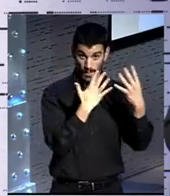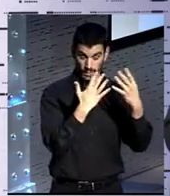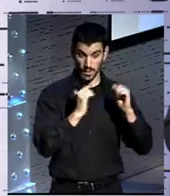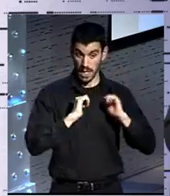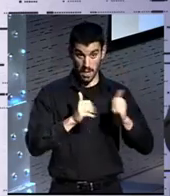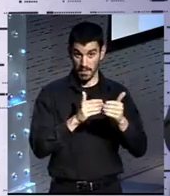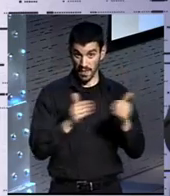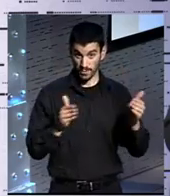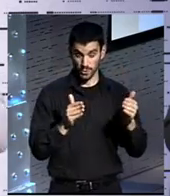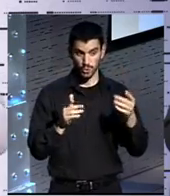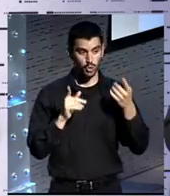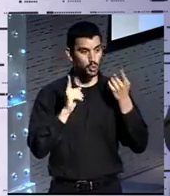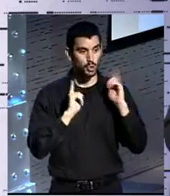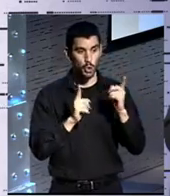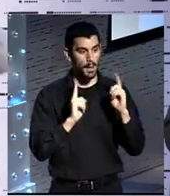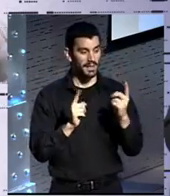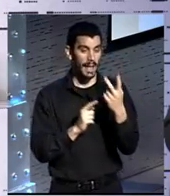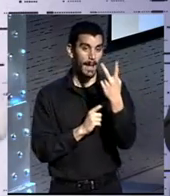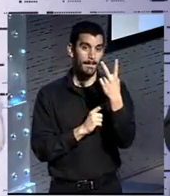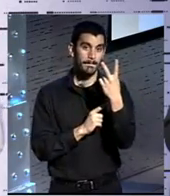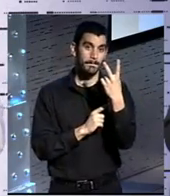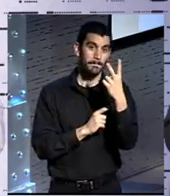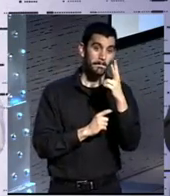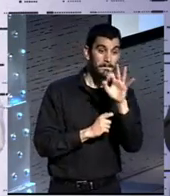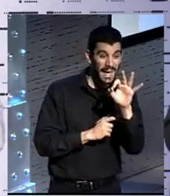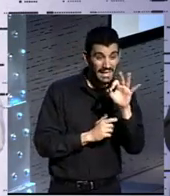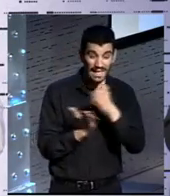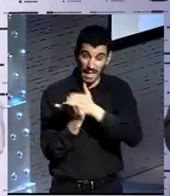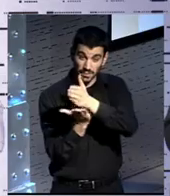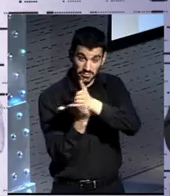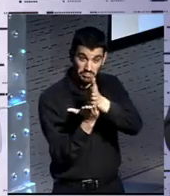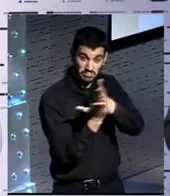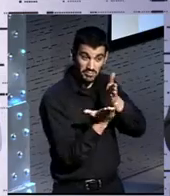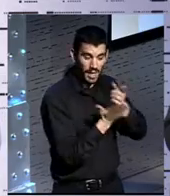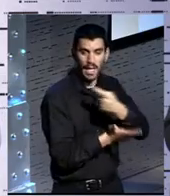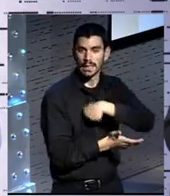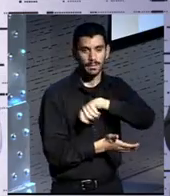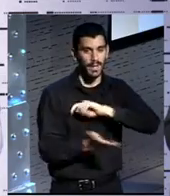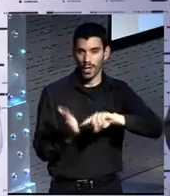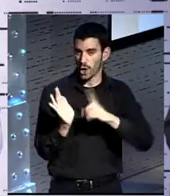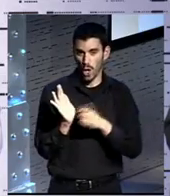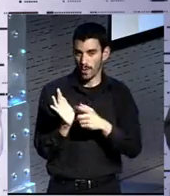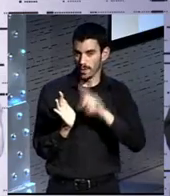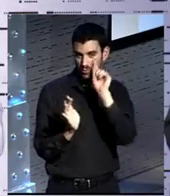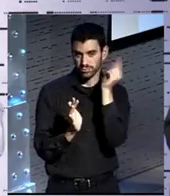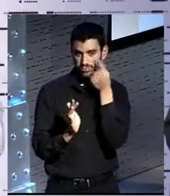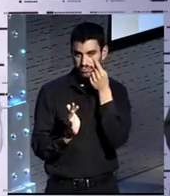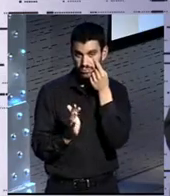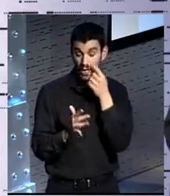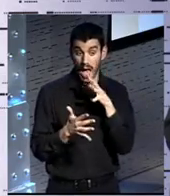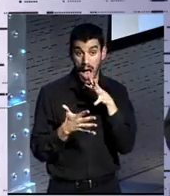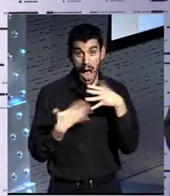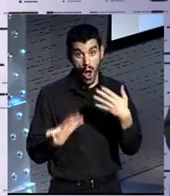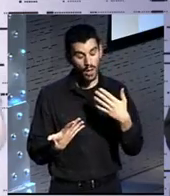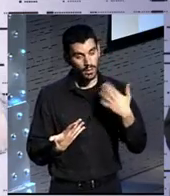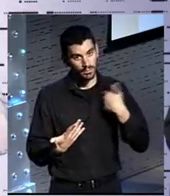20 soportes podíamos llegar a toda la población española. Ahora es imposible. Ahora la atomización de las audiencias,